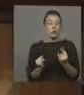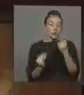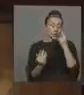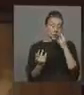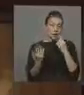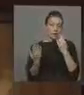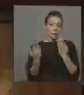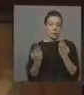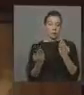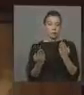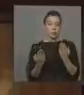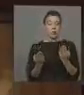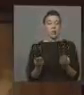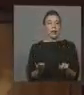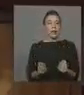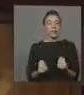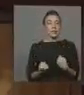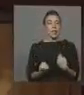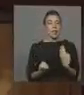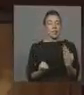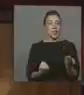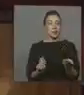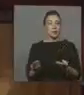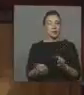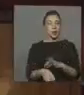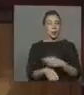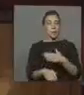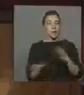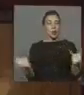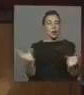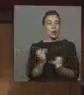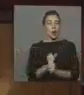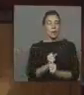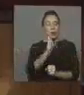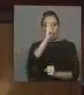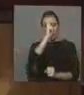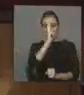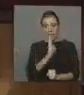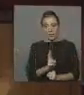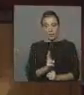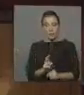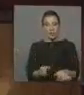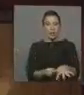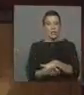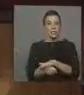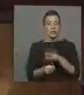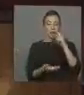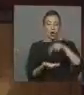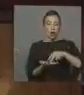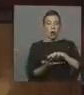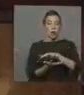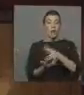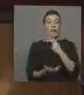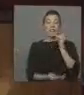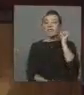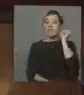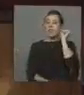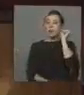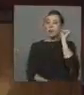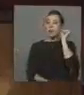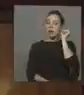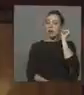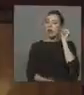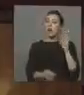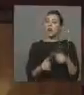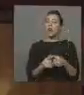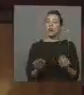ponderar la necesidad de otorgar una prestación médica rápida, respetuosa de la situación compleja que está viviendo la mujer, con